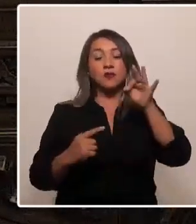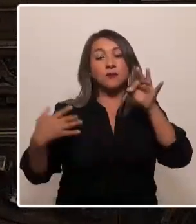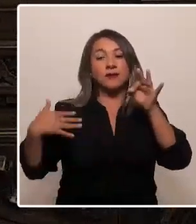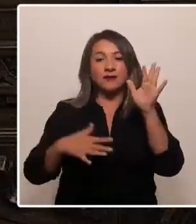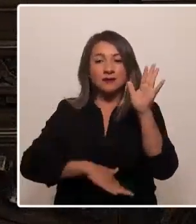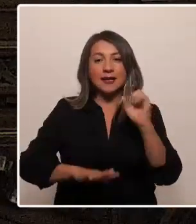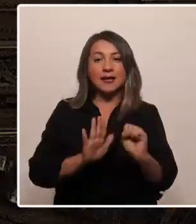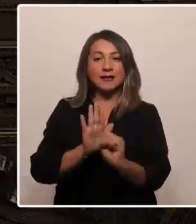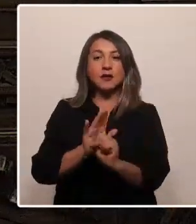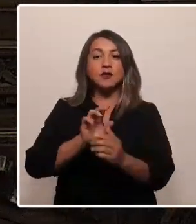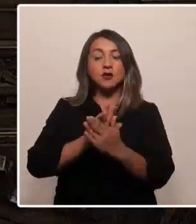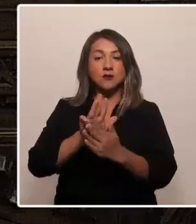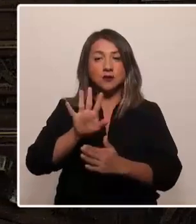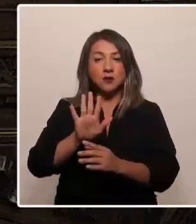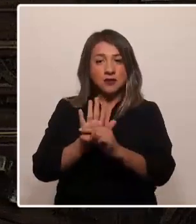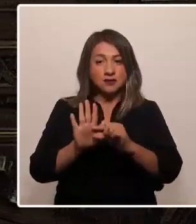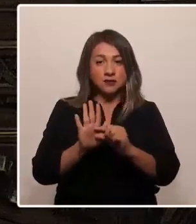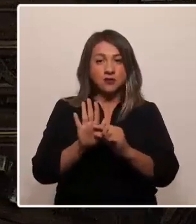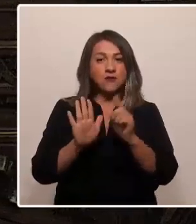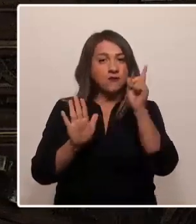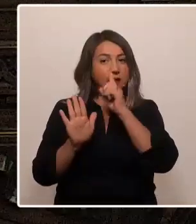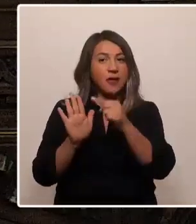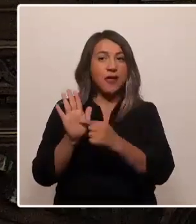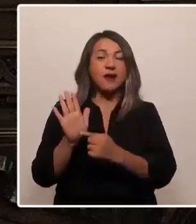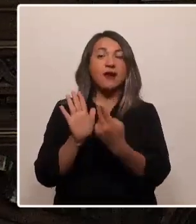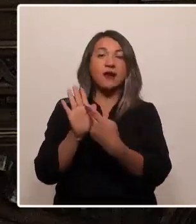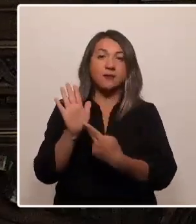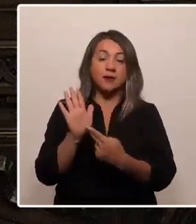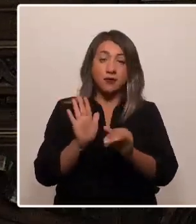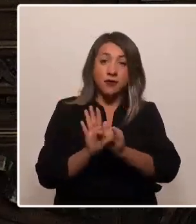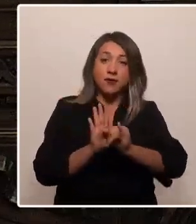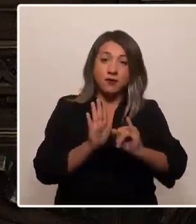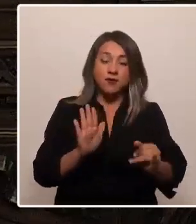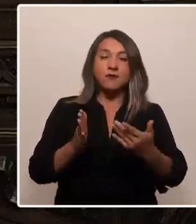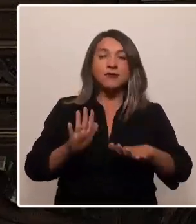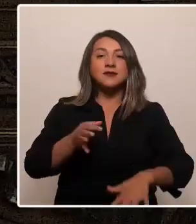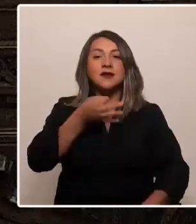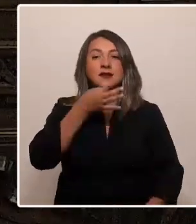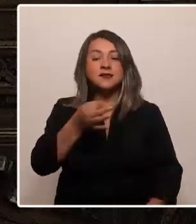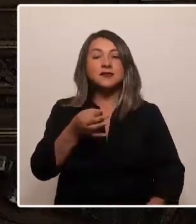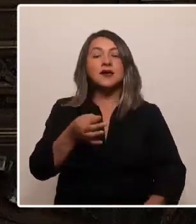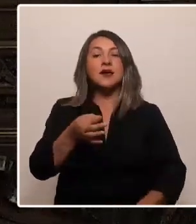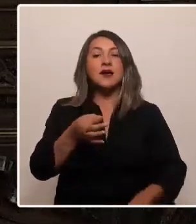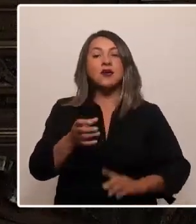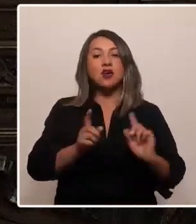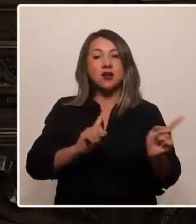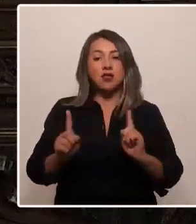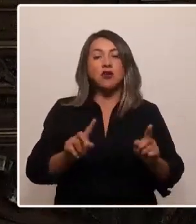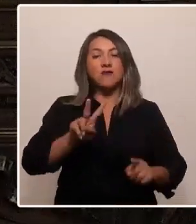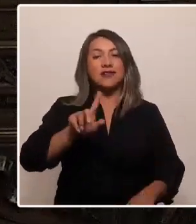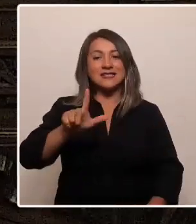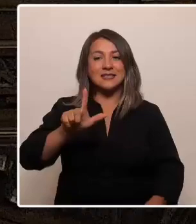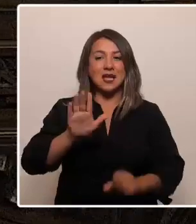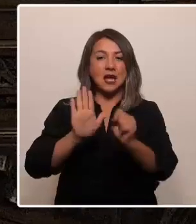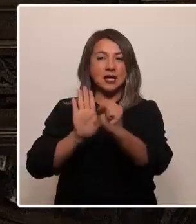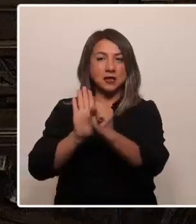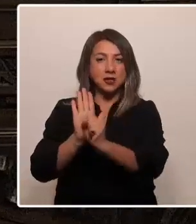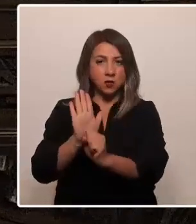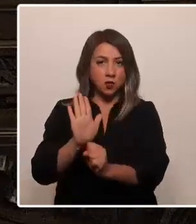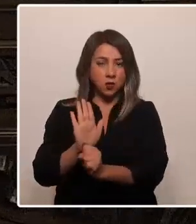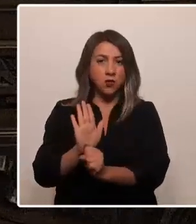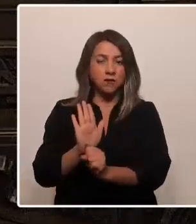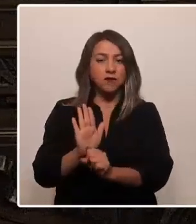artículo 94, inciso final del reglamento, este informe, como decía el co-coordinador, contiene 27 artículos